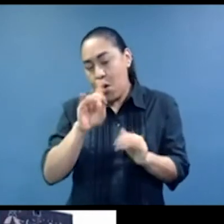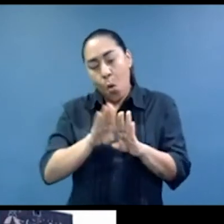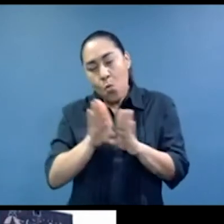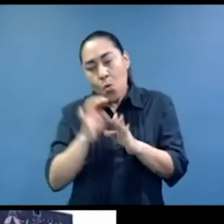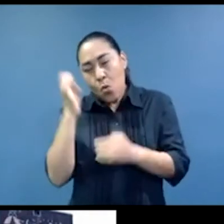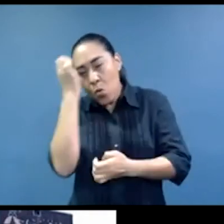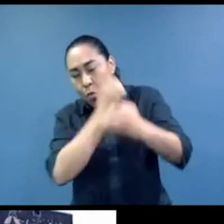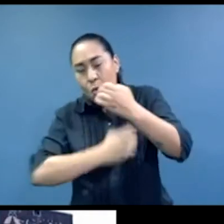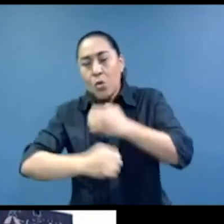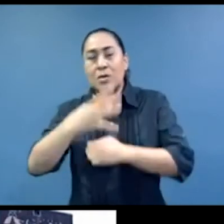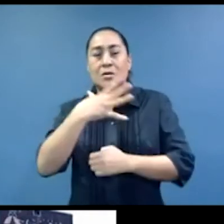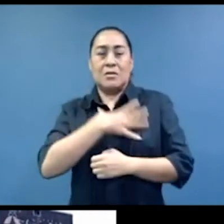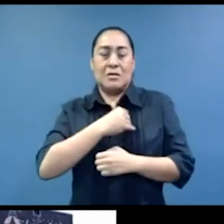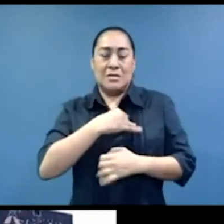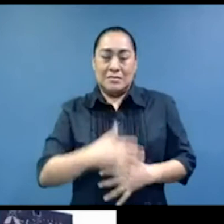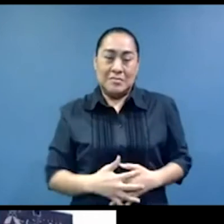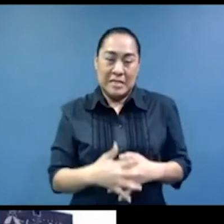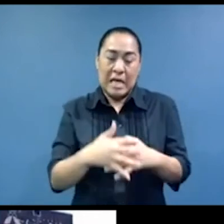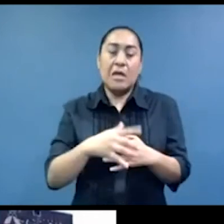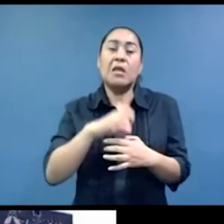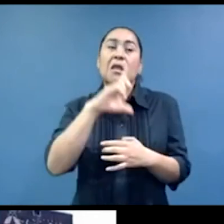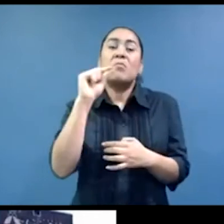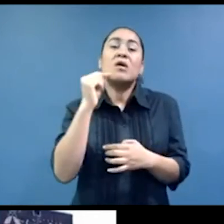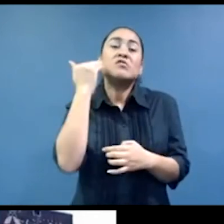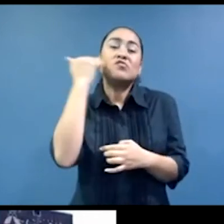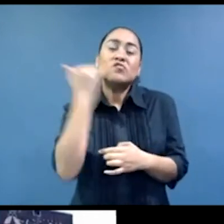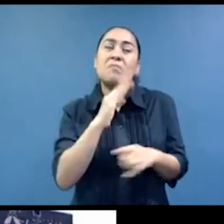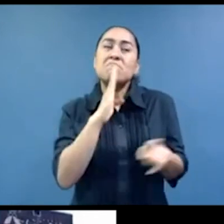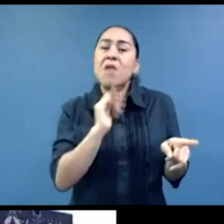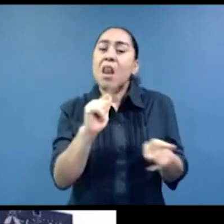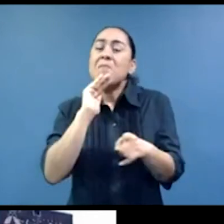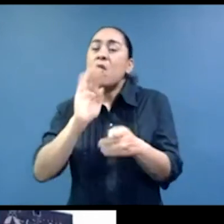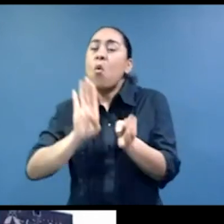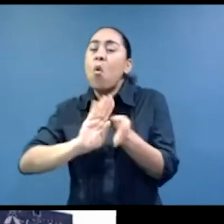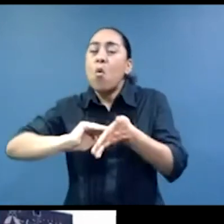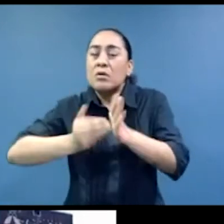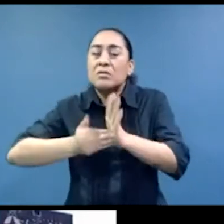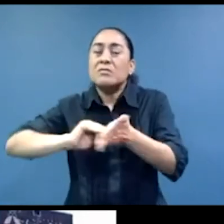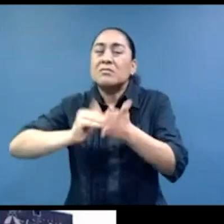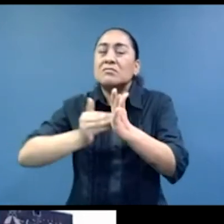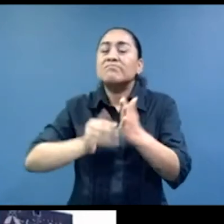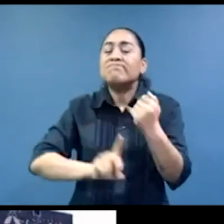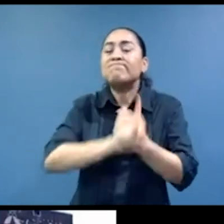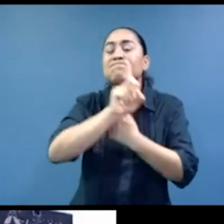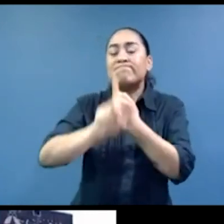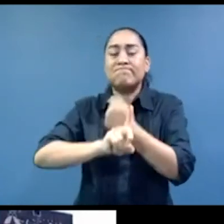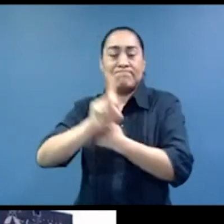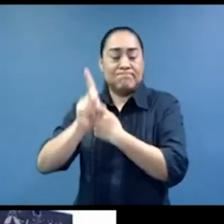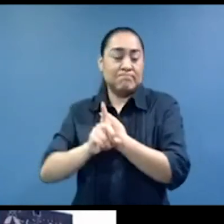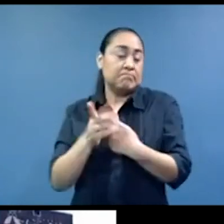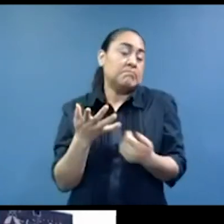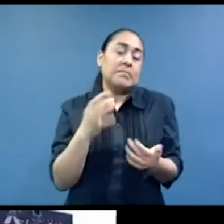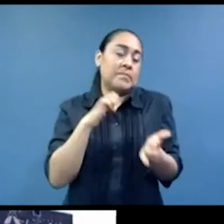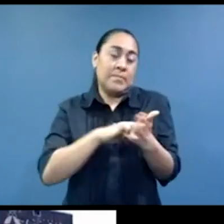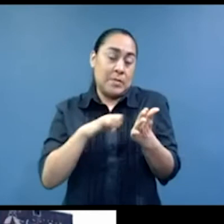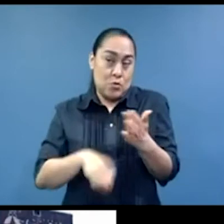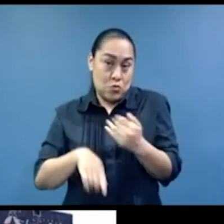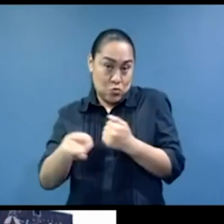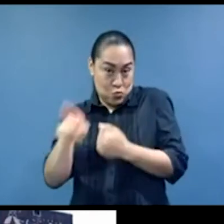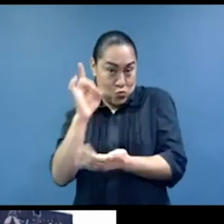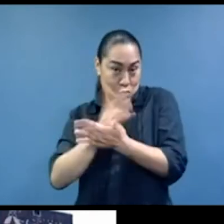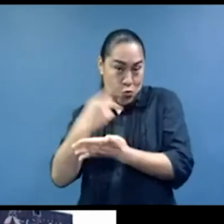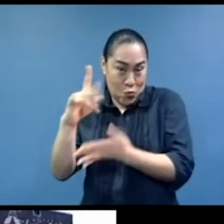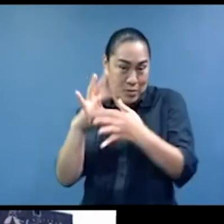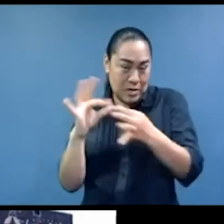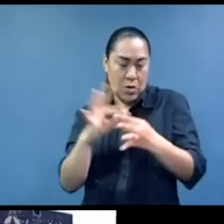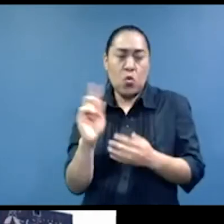Y las malas prácticas que esto ha generado. Y por otro lado, es como, no es el caso específico que usted nos decía, pero cómo el